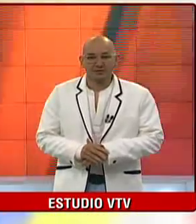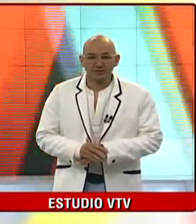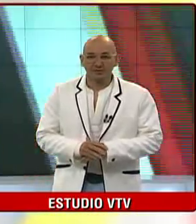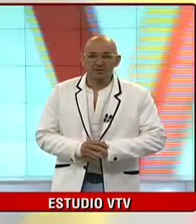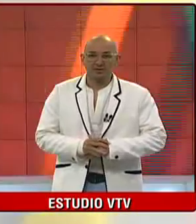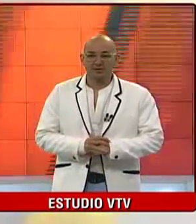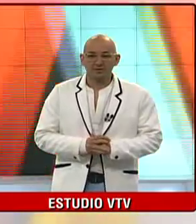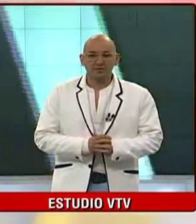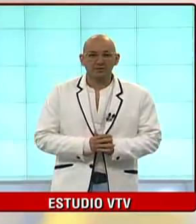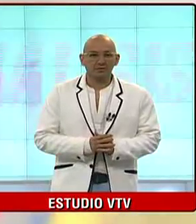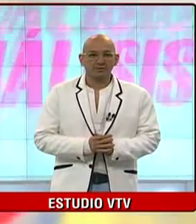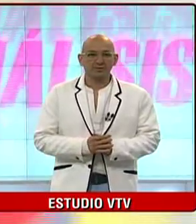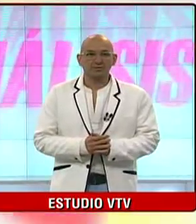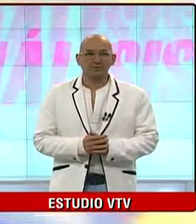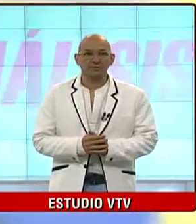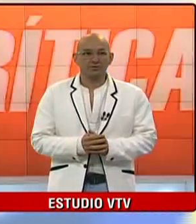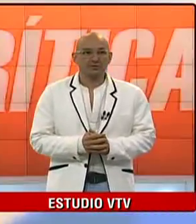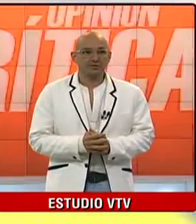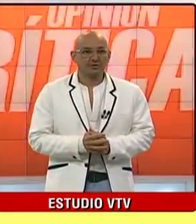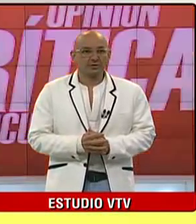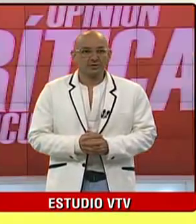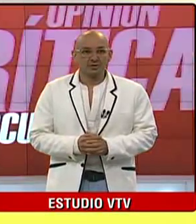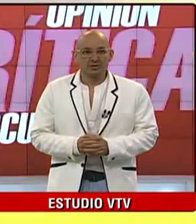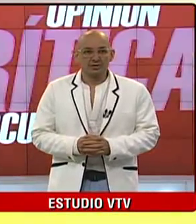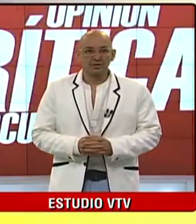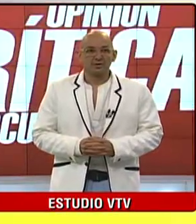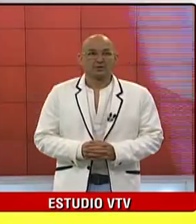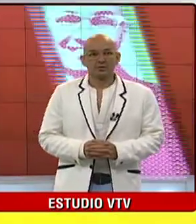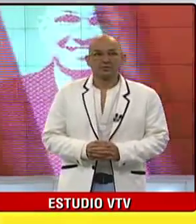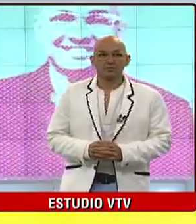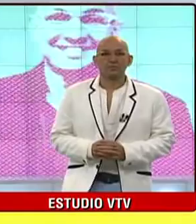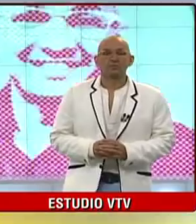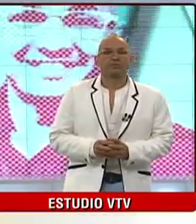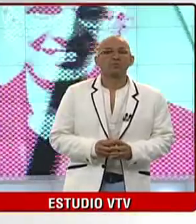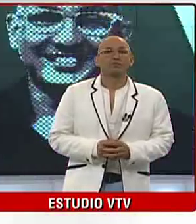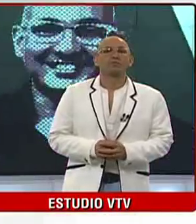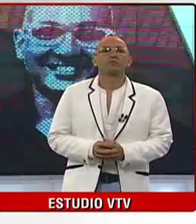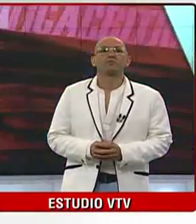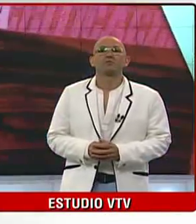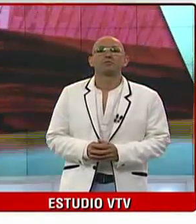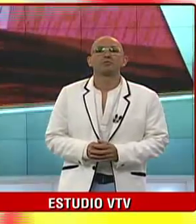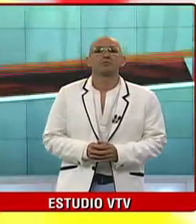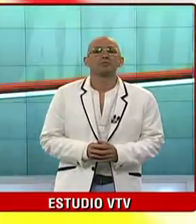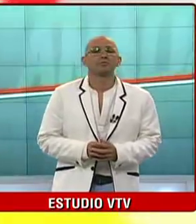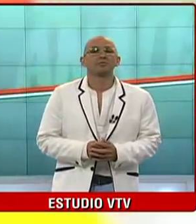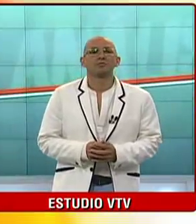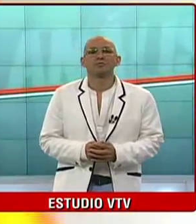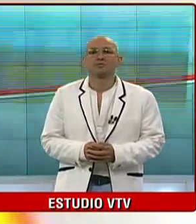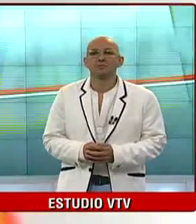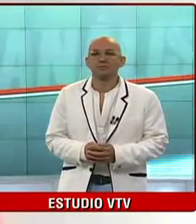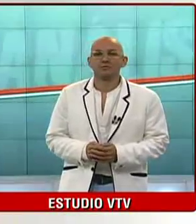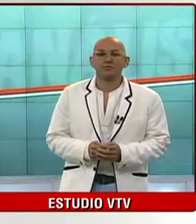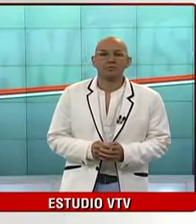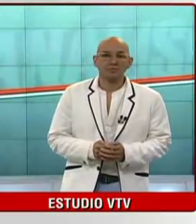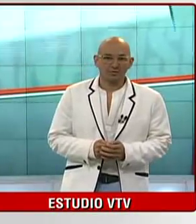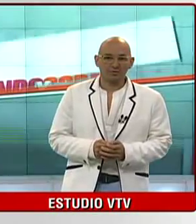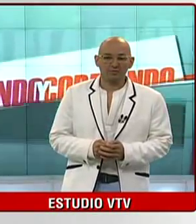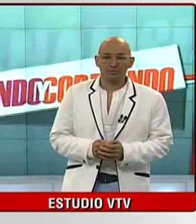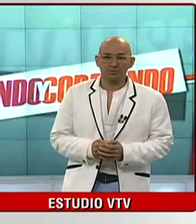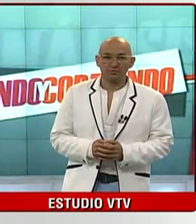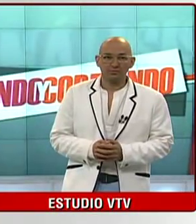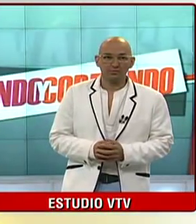golpista, pruebas contundentes de la participación de la derecha y del